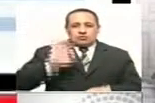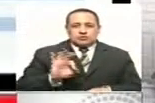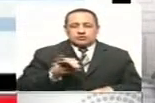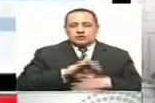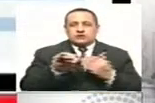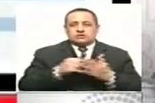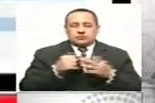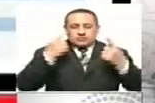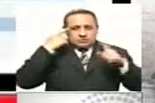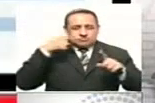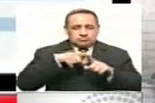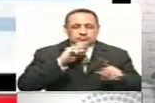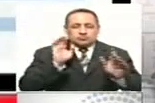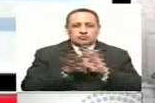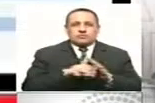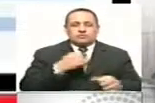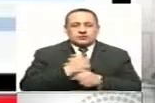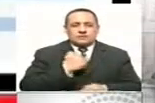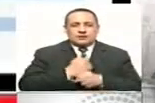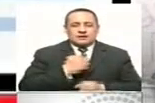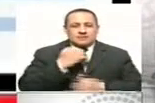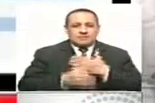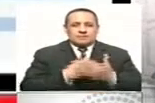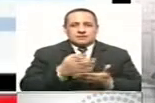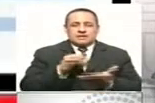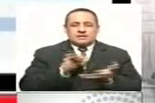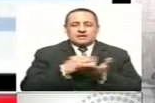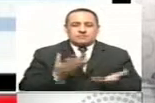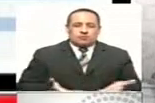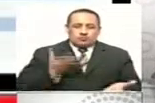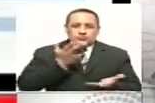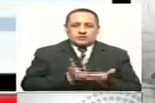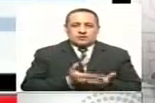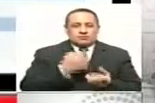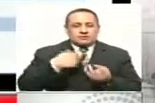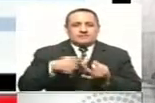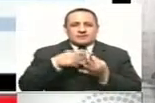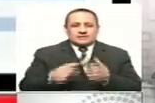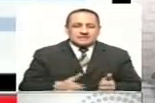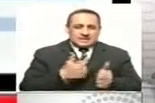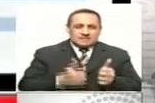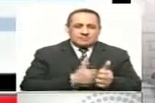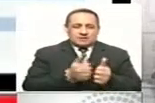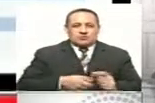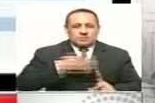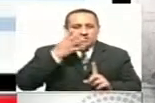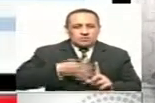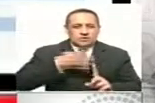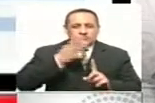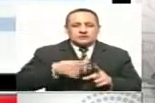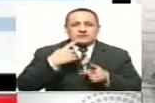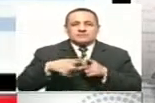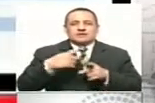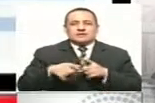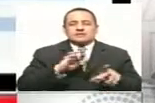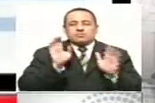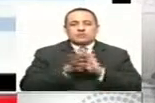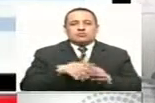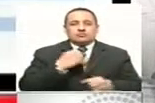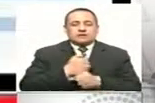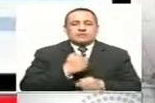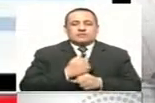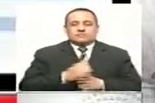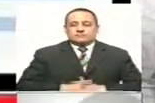planes estratégicos que debiéramos tener incorporados también para seguimiento, evaluación de los lineamientos,